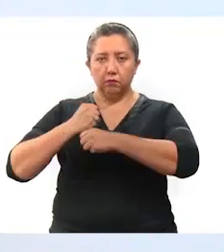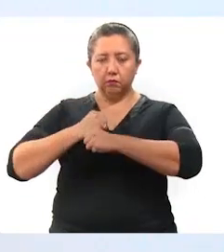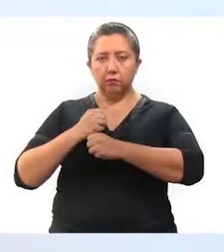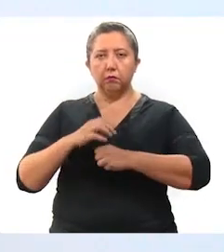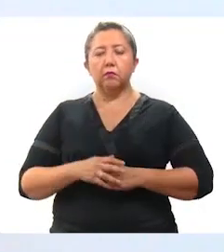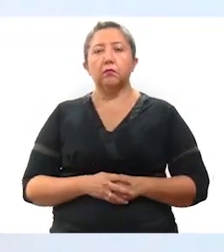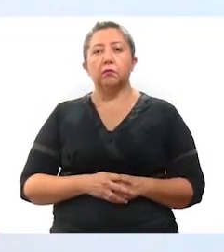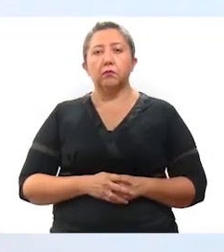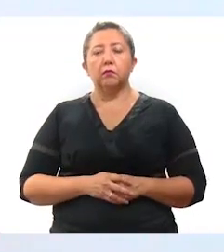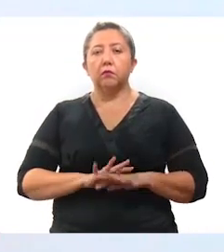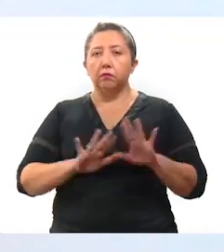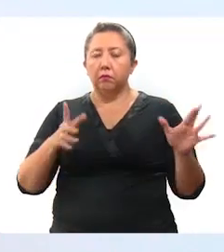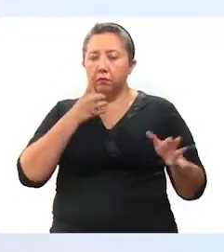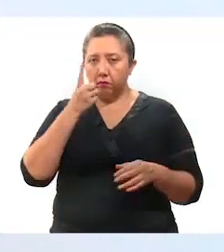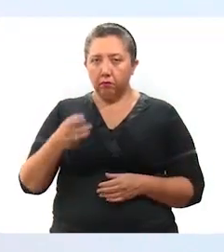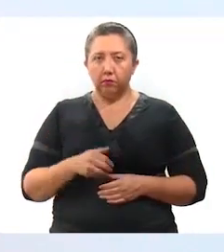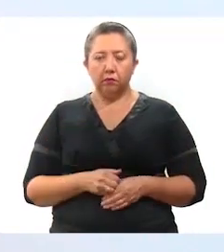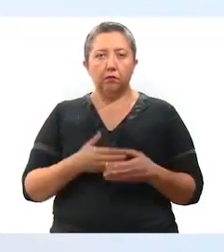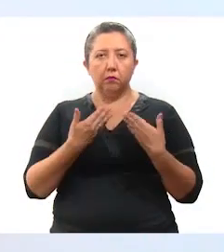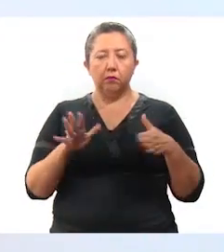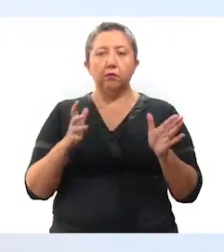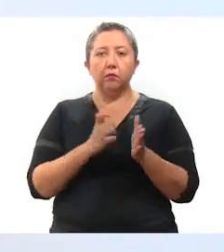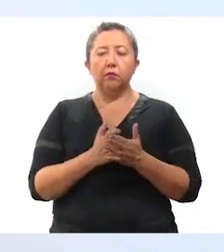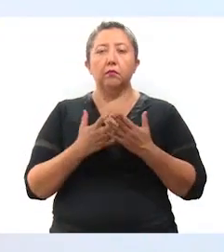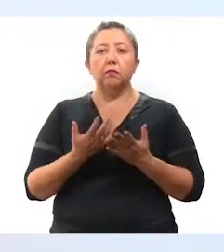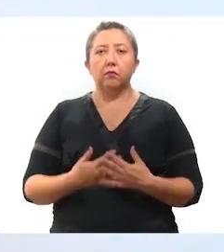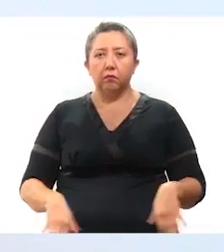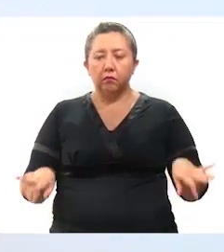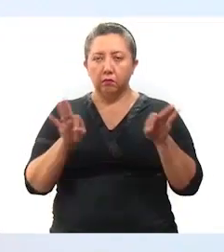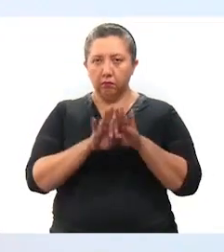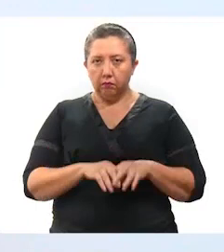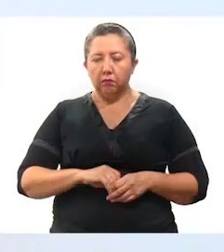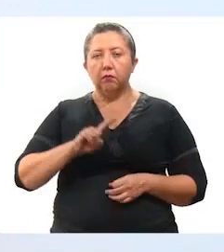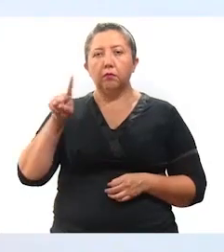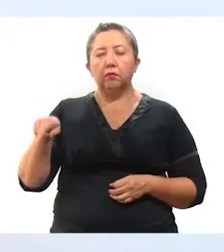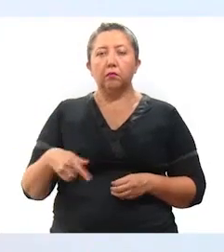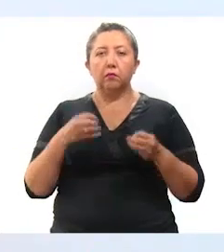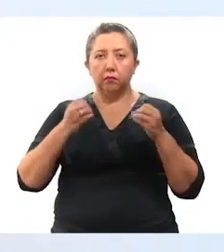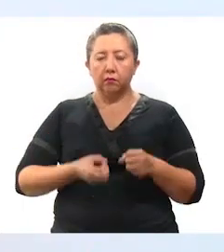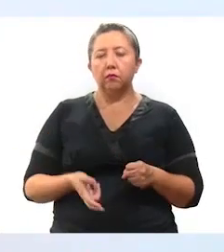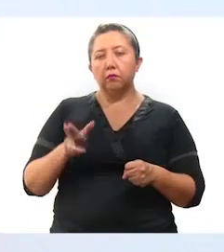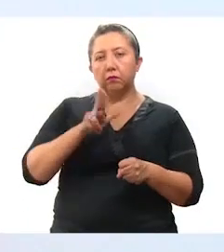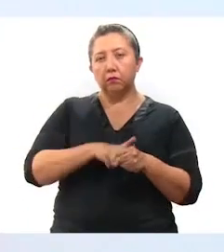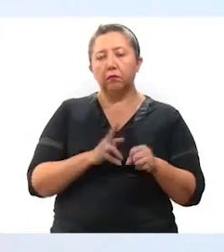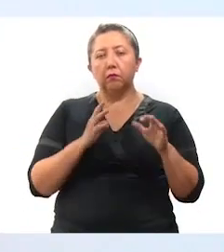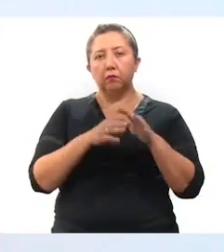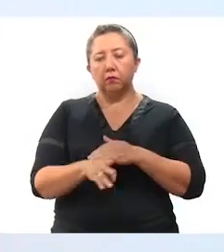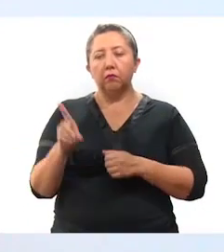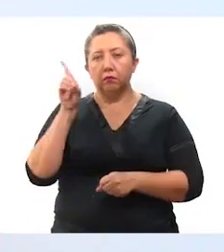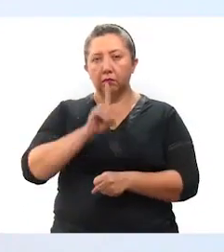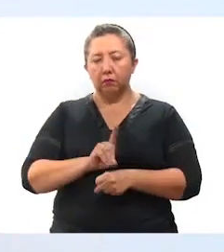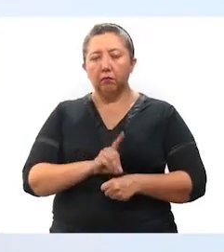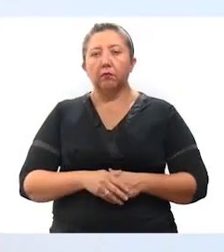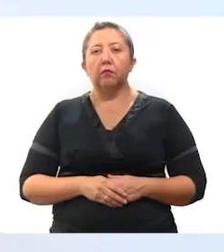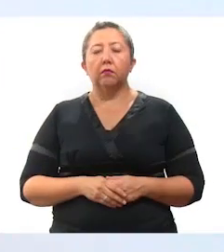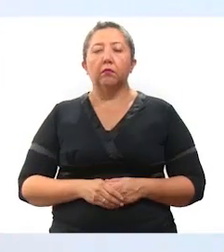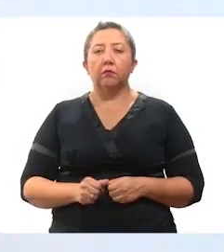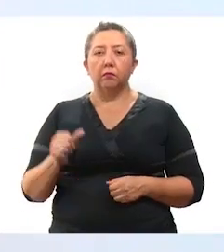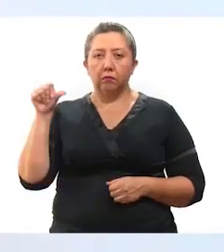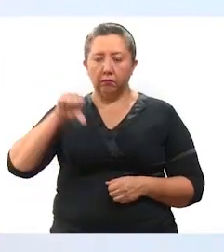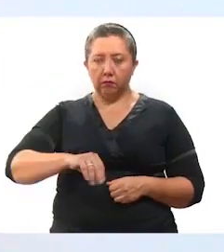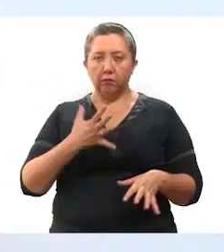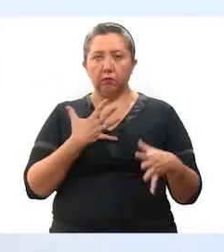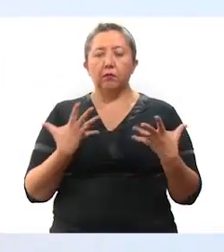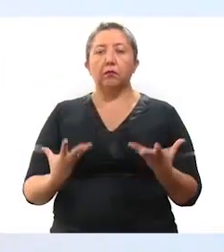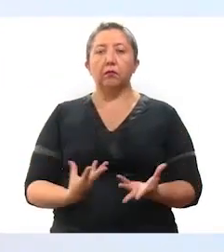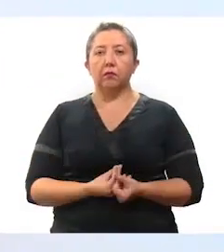Fuerzas Armadas. Como está señalado, en la reapertura económica, los datos más importantes son la ocupación hospitalaria y los ingresos diarios.